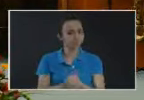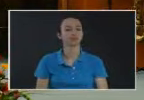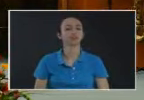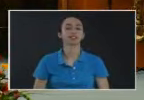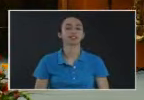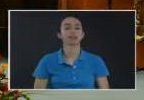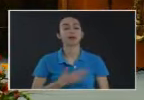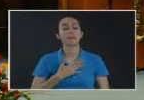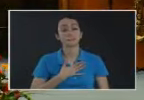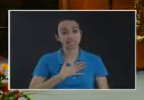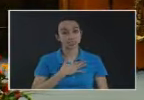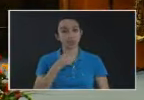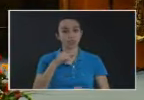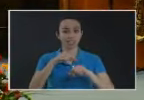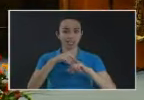Mi bendita esposa